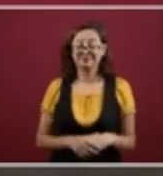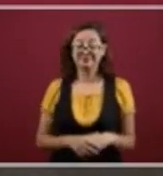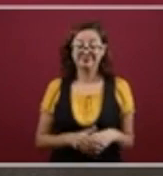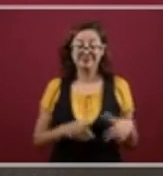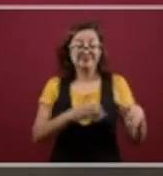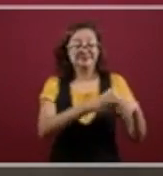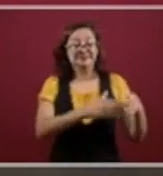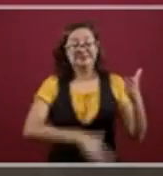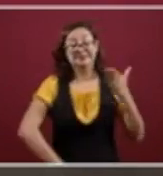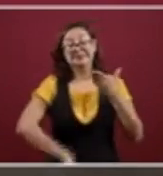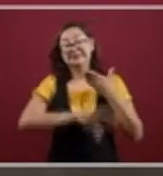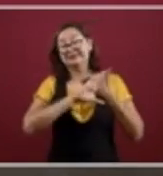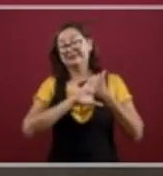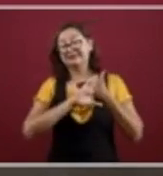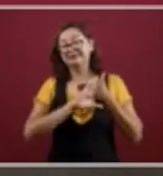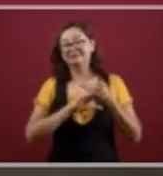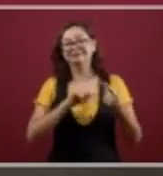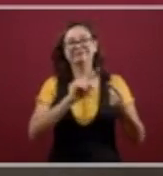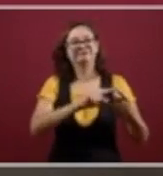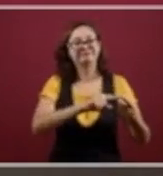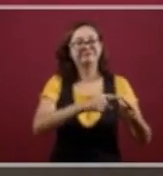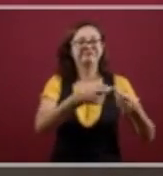periodistas,